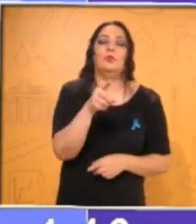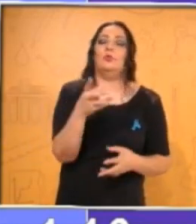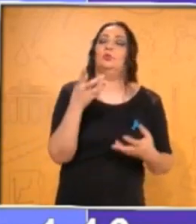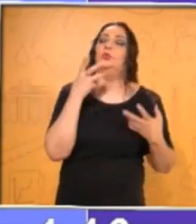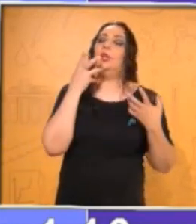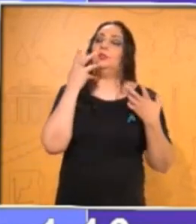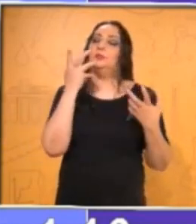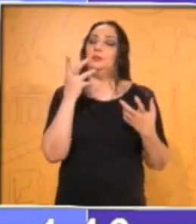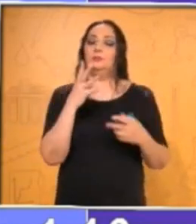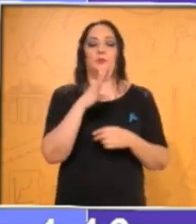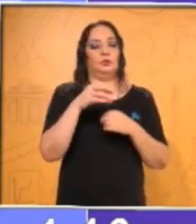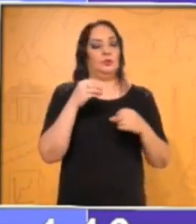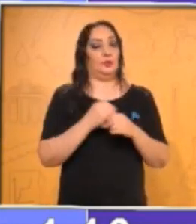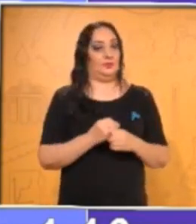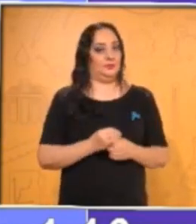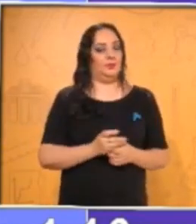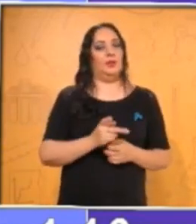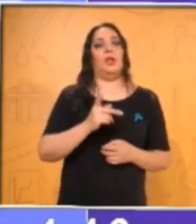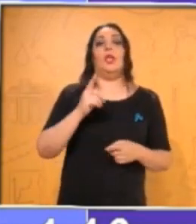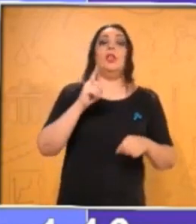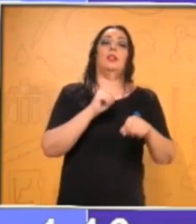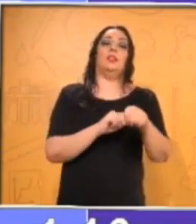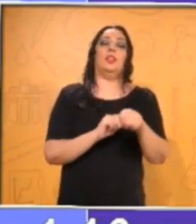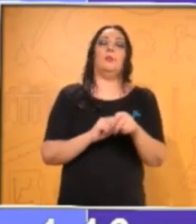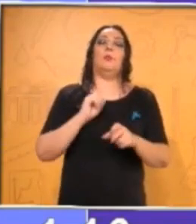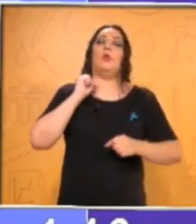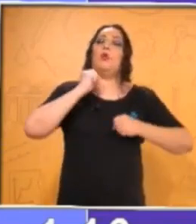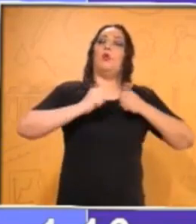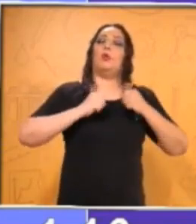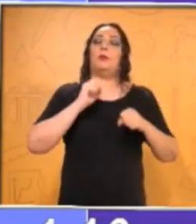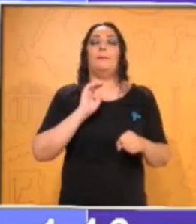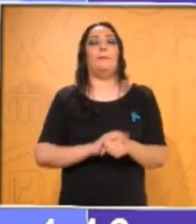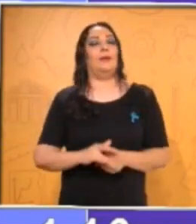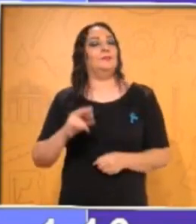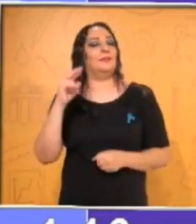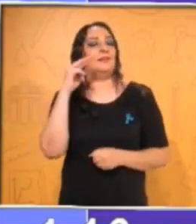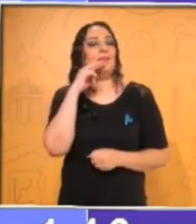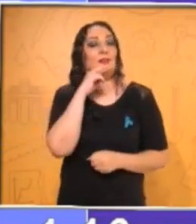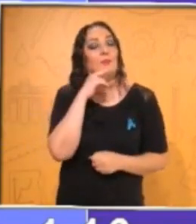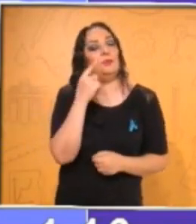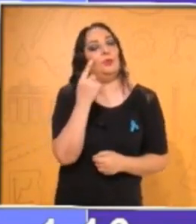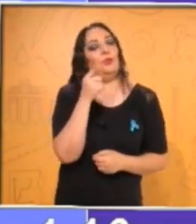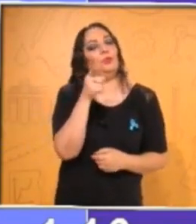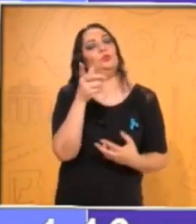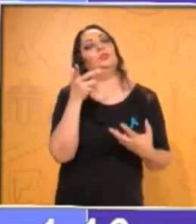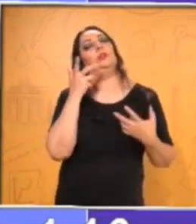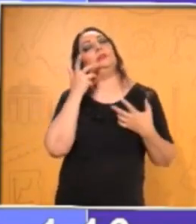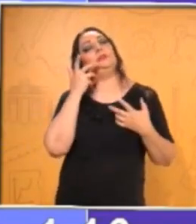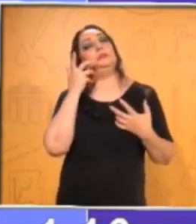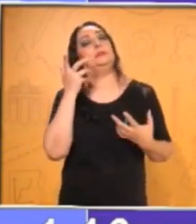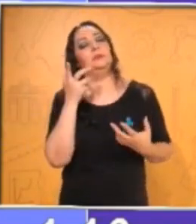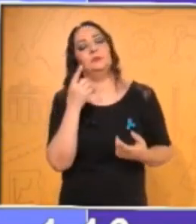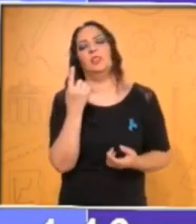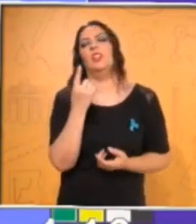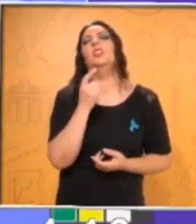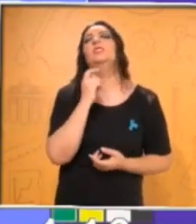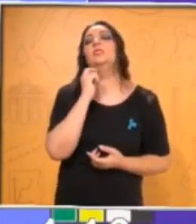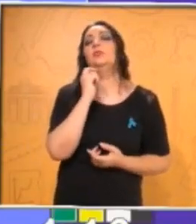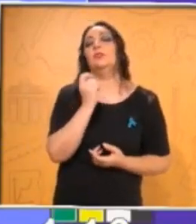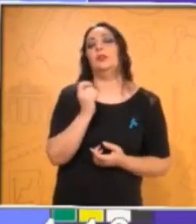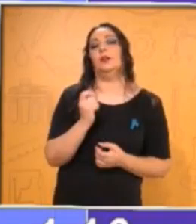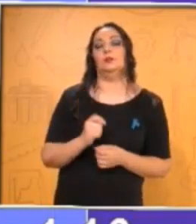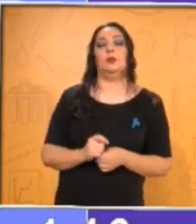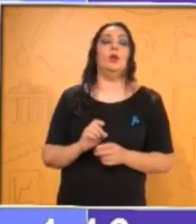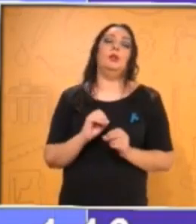voy a repetir, el tiempo corre más rápido que tus deseos. ¿Qué sentido será?